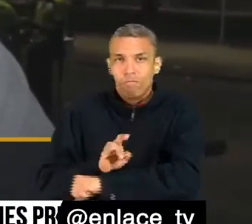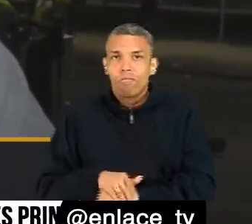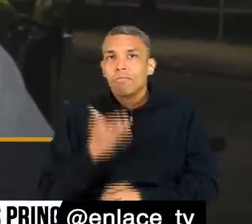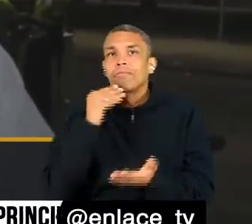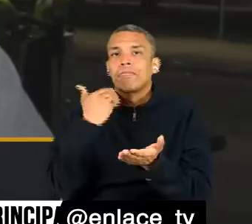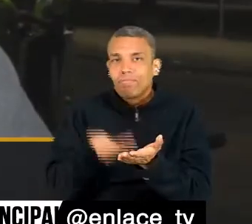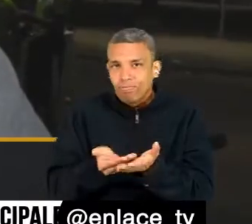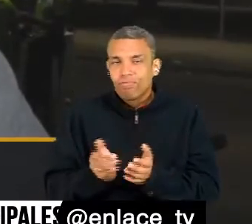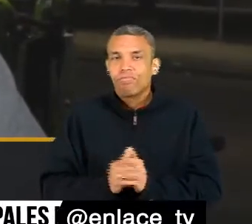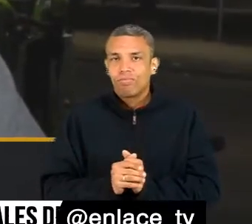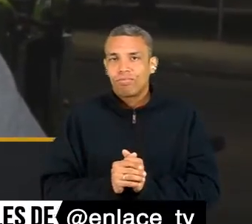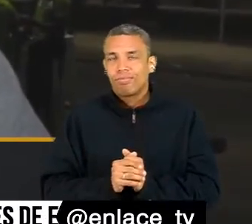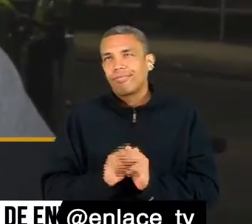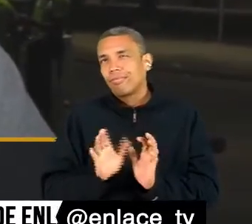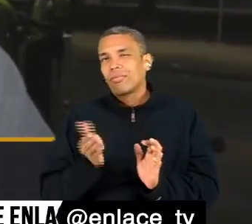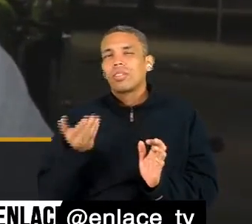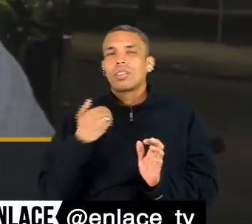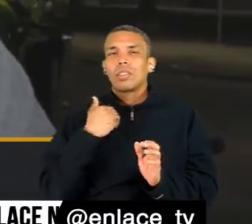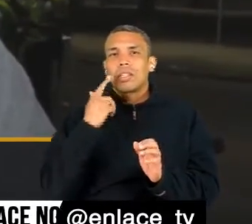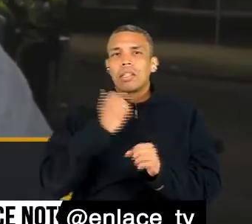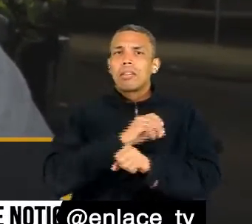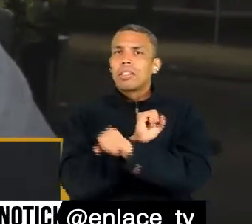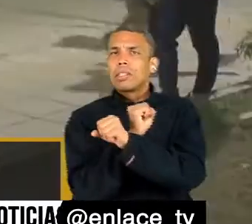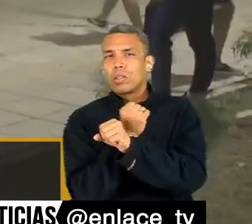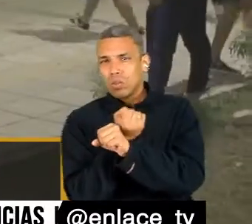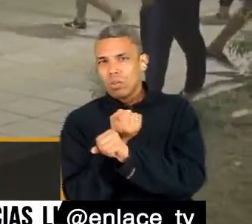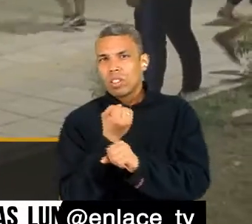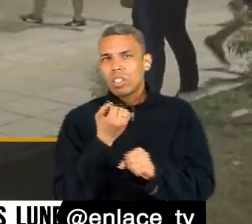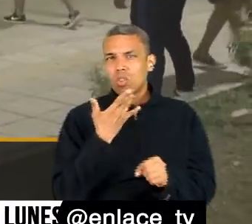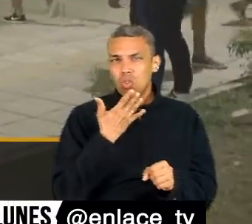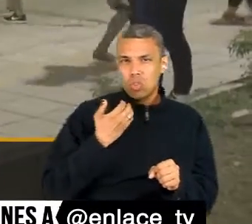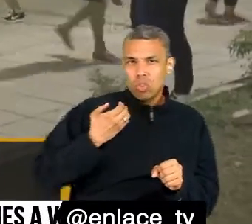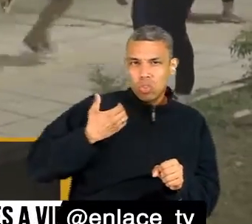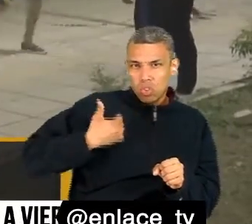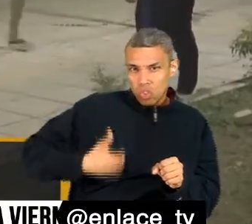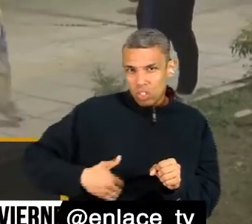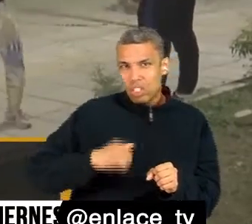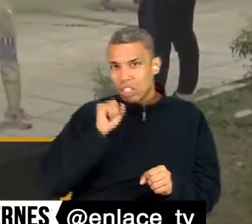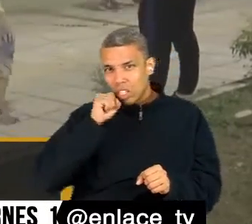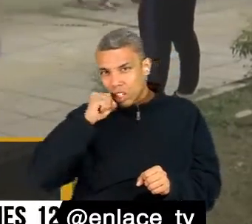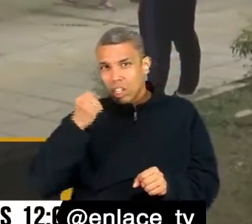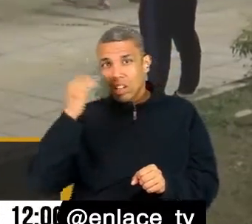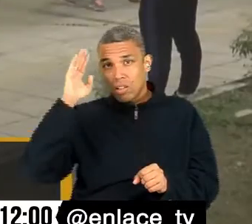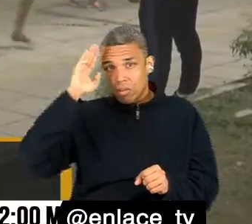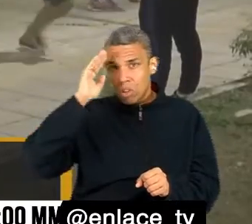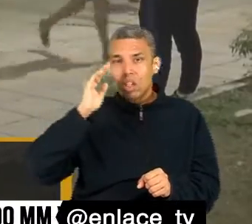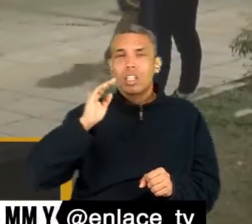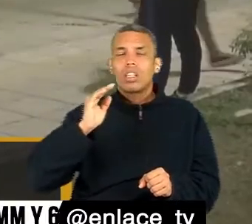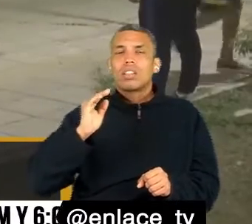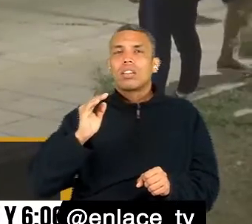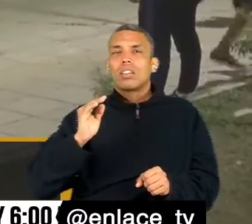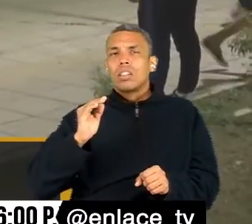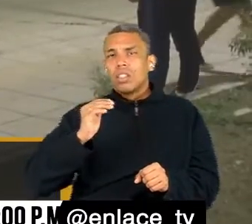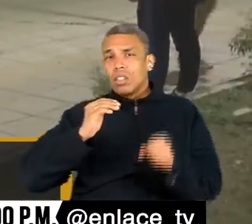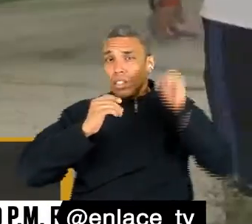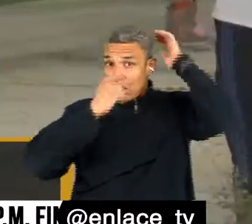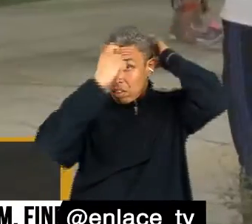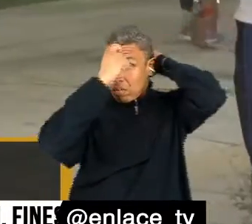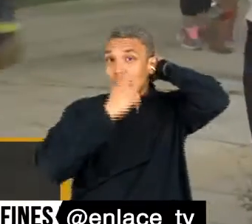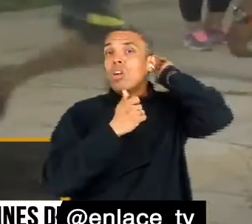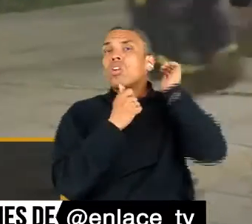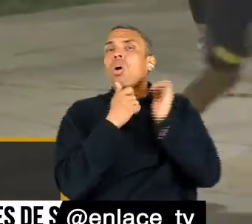que nos han ayudado en este proceso, como es la defensa civil, la policía, la tránsito, los bomberos, porque le estamos demostrando a la comunidad